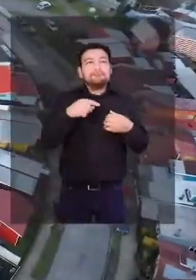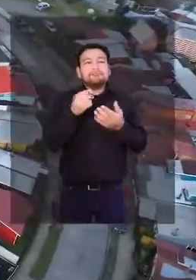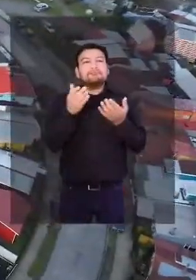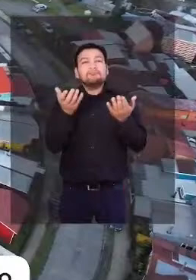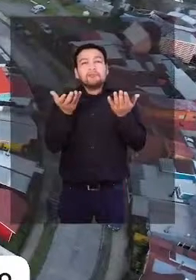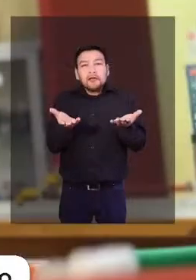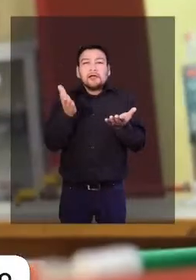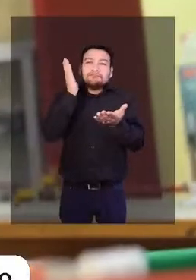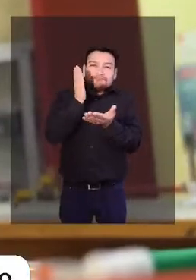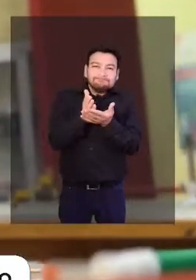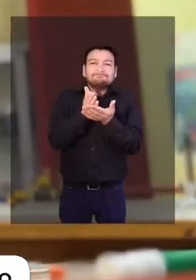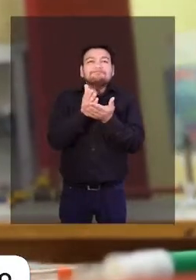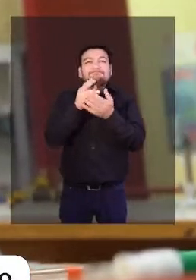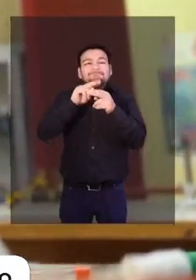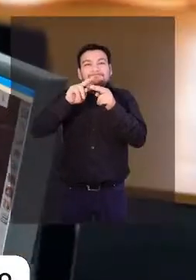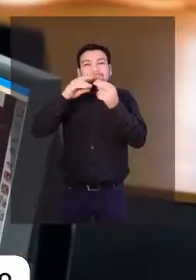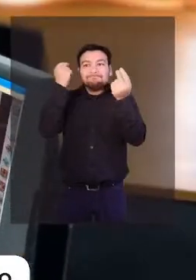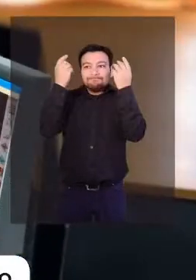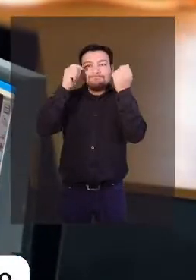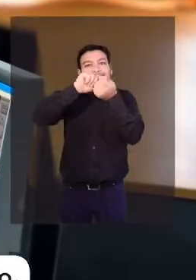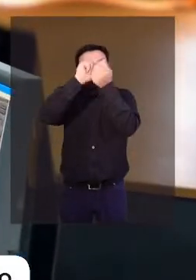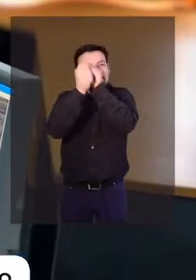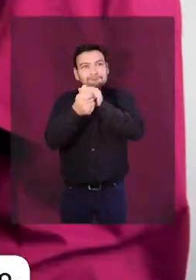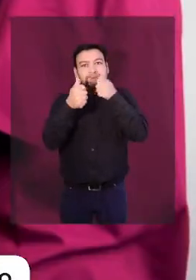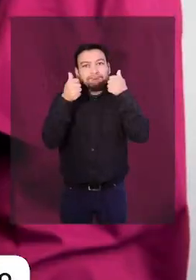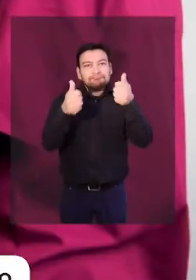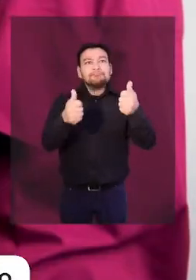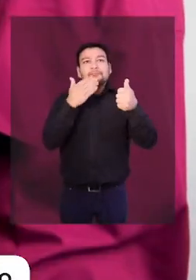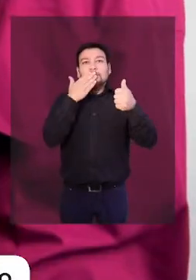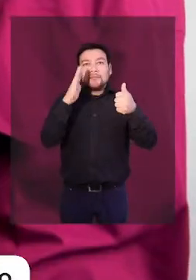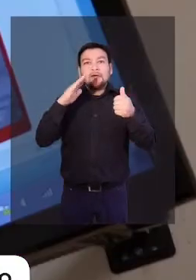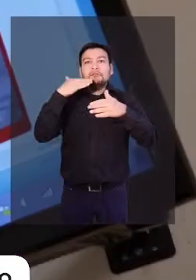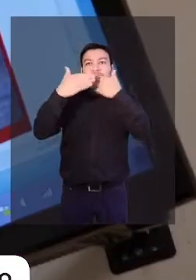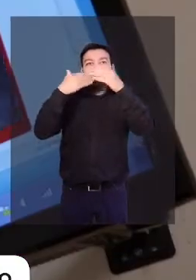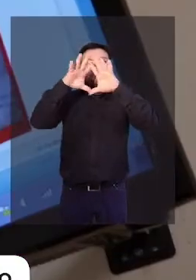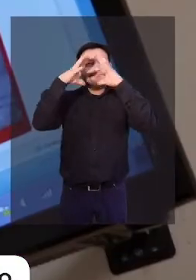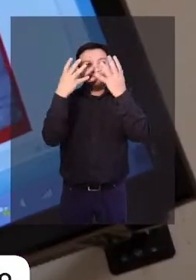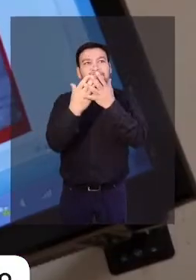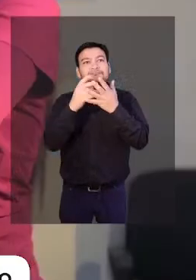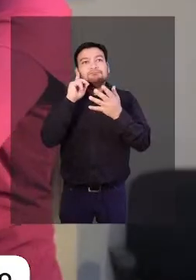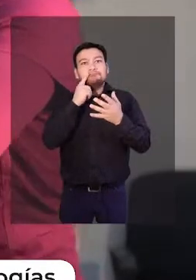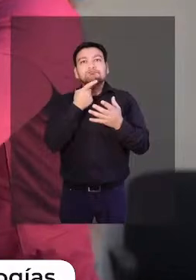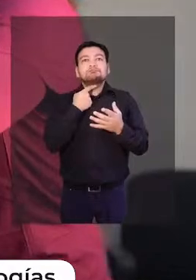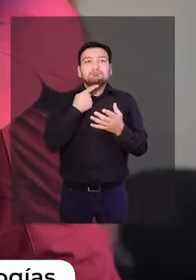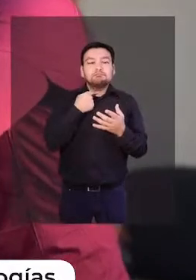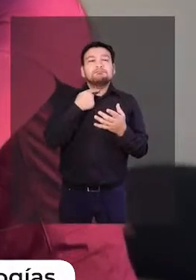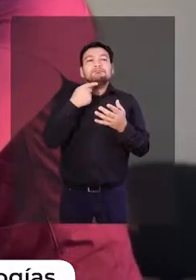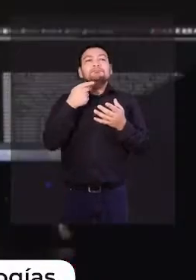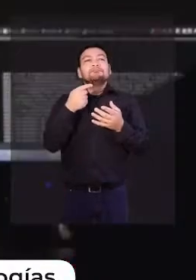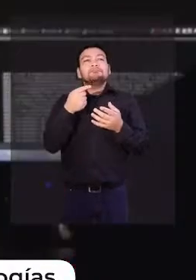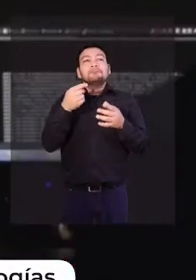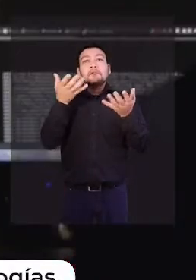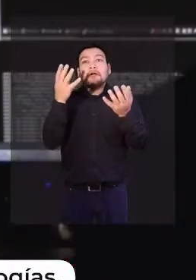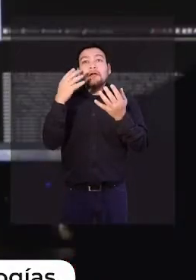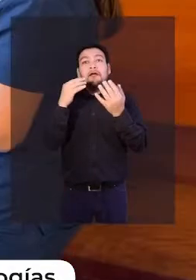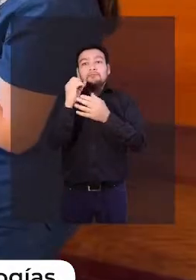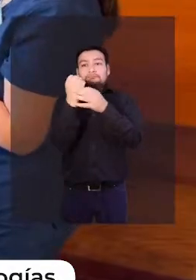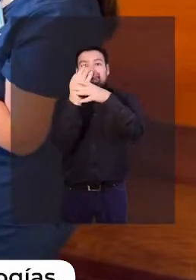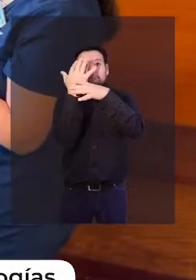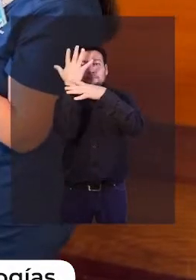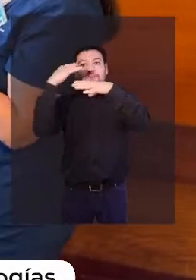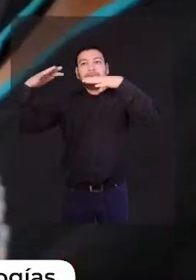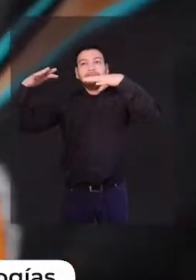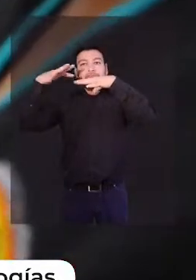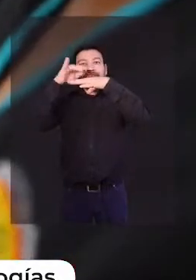regional, abarcando áreas fundamentales del conocimiento como las ciencias sociales, ciencias de la salud, ingeniería